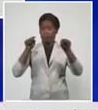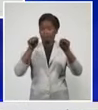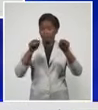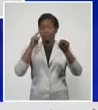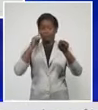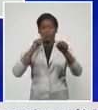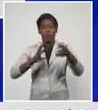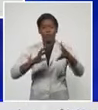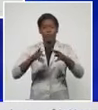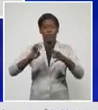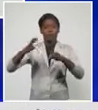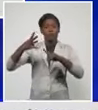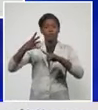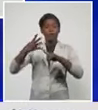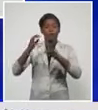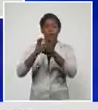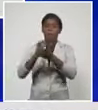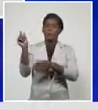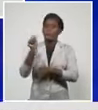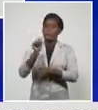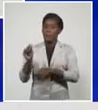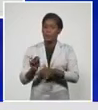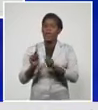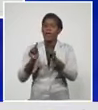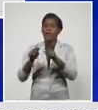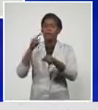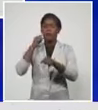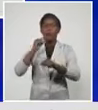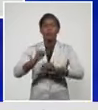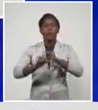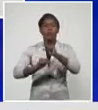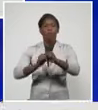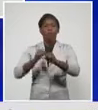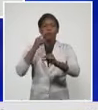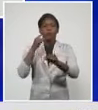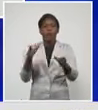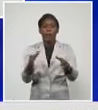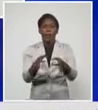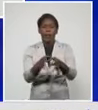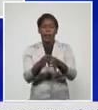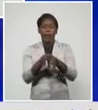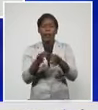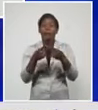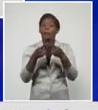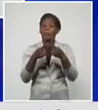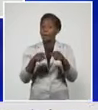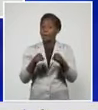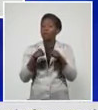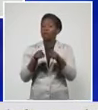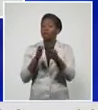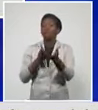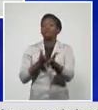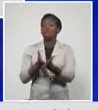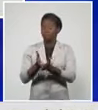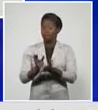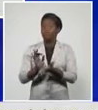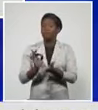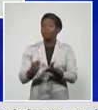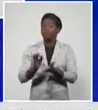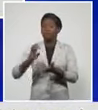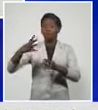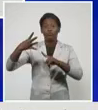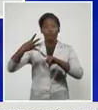Después Mayabeque, que ha ido disminuyendo. Sin embargo, se mantiene como la cuarta provincia